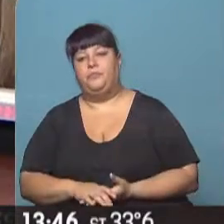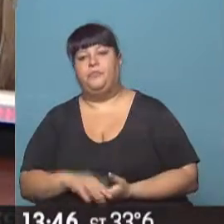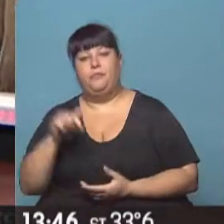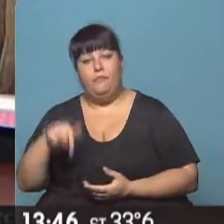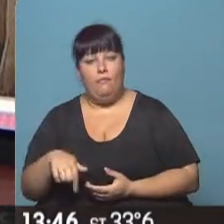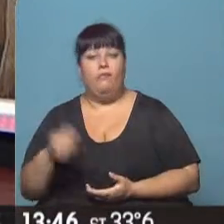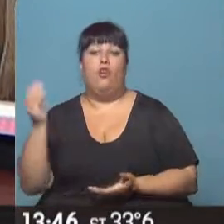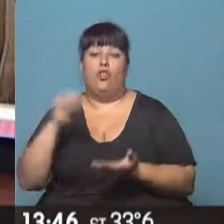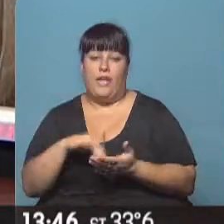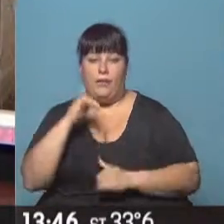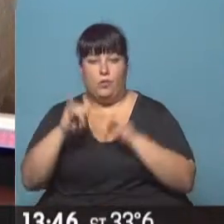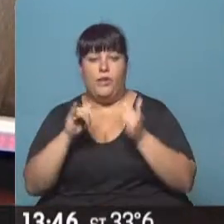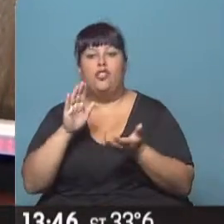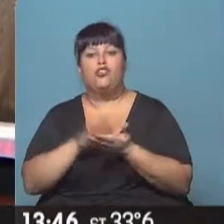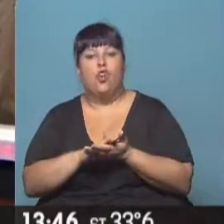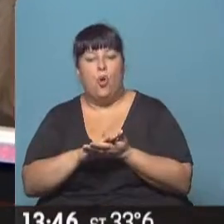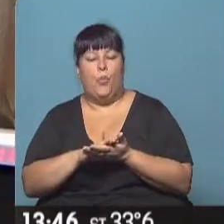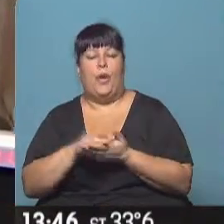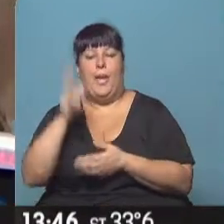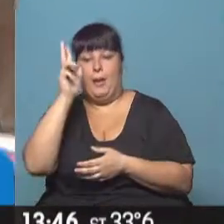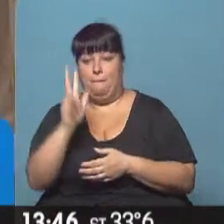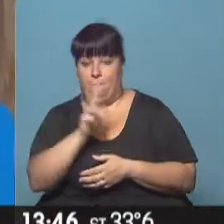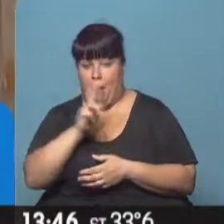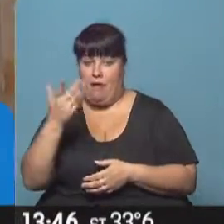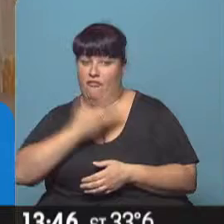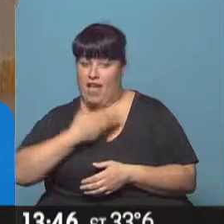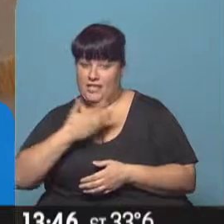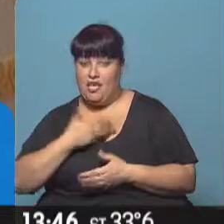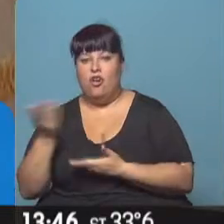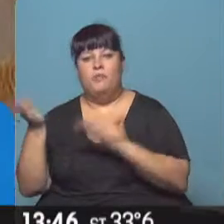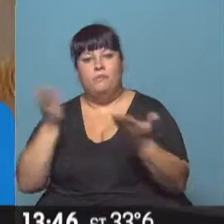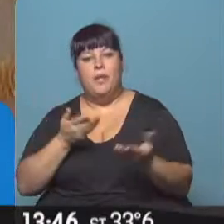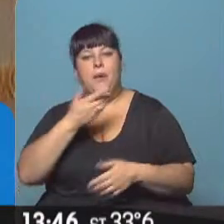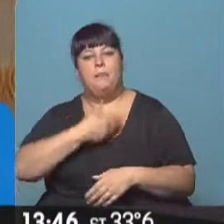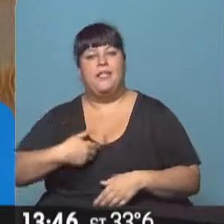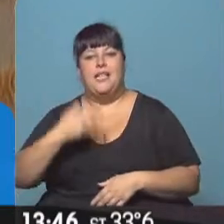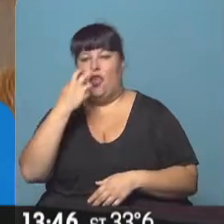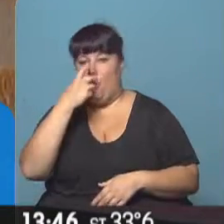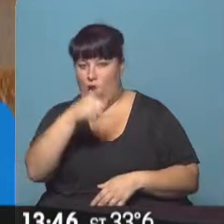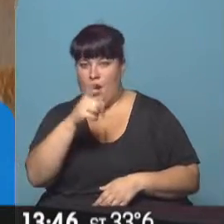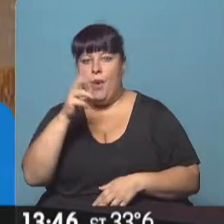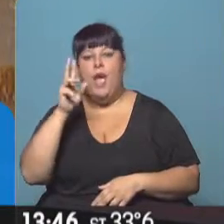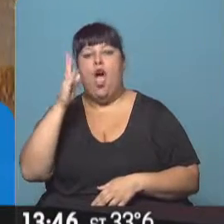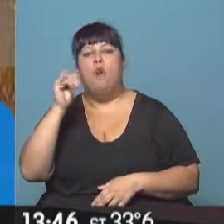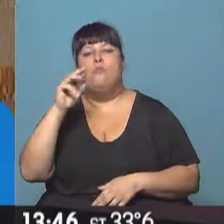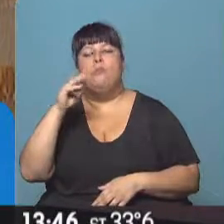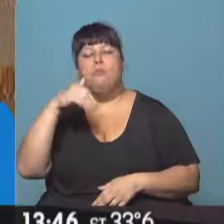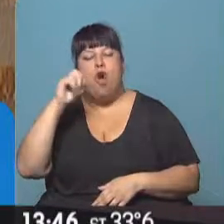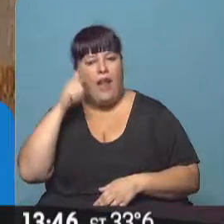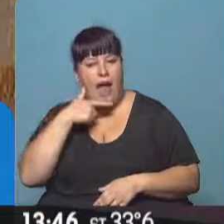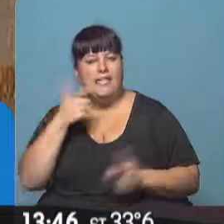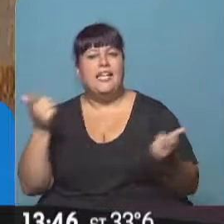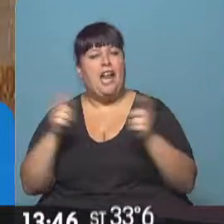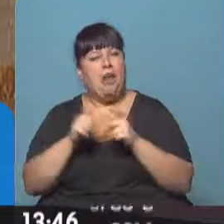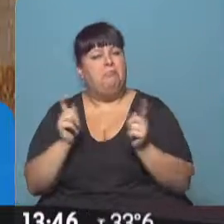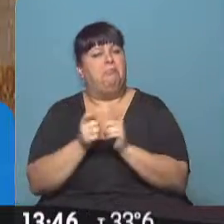Aquí estamos nuevamente para comentarles que el Papa Francisco recibió al presidente boliviano Evo Morales en una audiencia